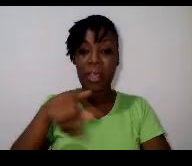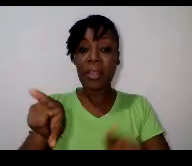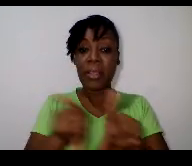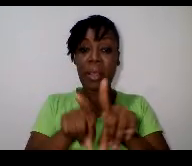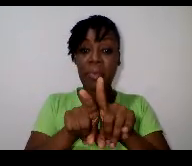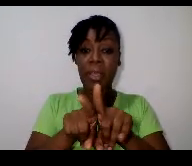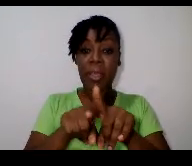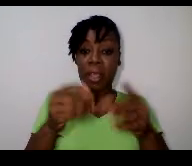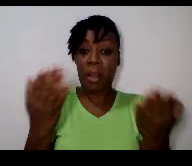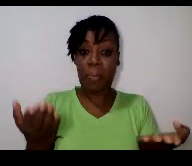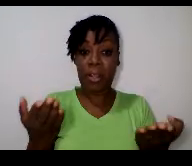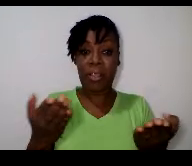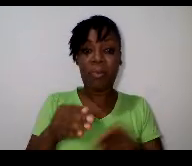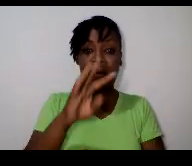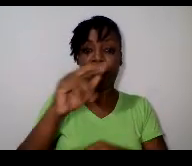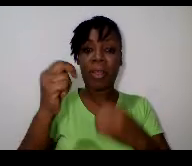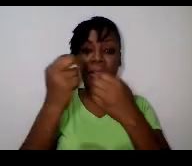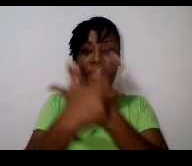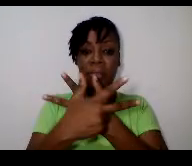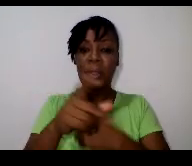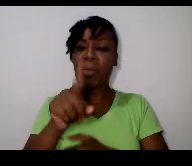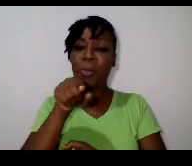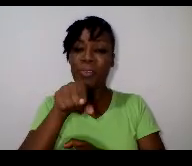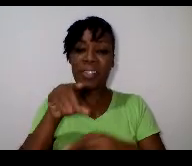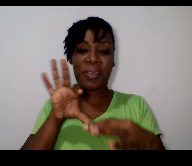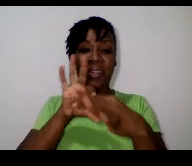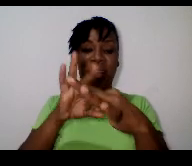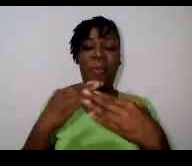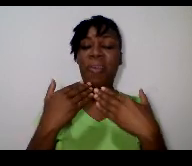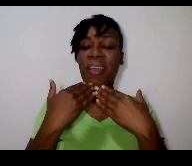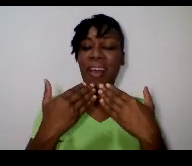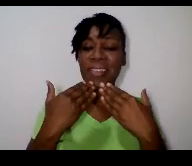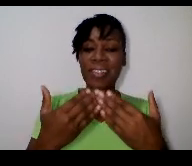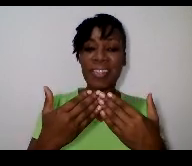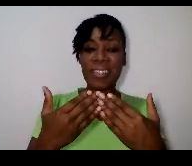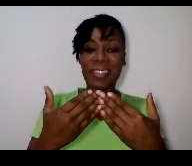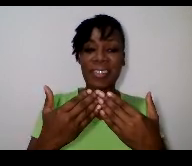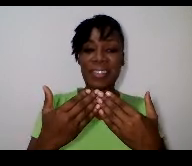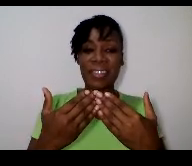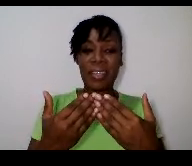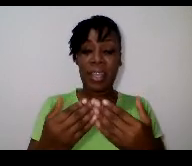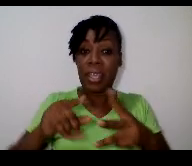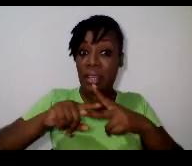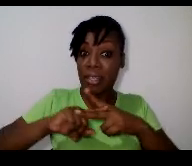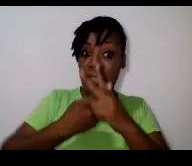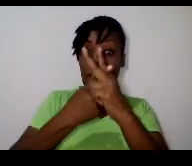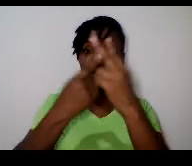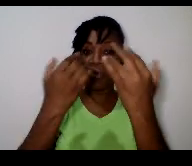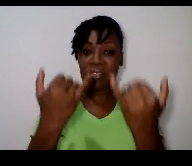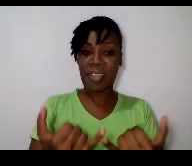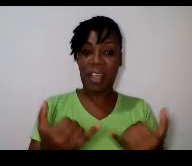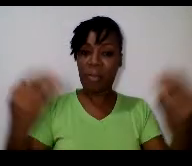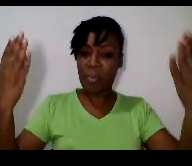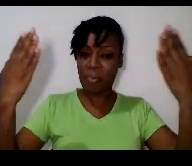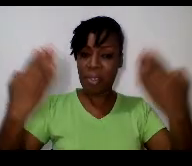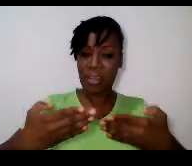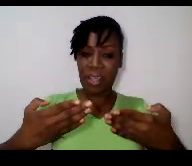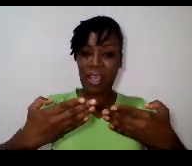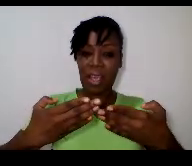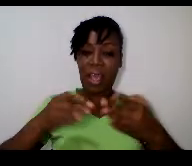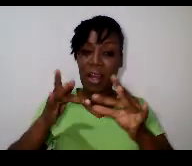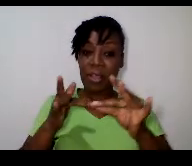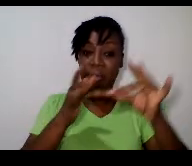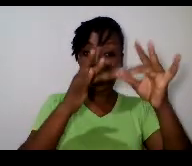plataforma Teams, por donde usted esté conectado. Muchas gracias por su sintonía. Iniciamos de una vez dándole la bienvenida a nuestra